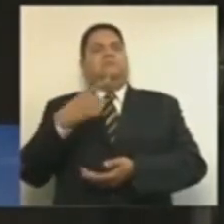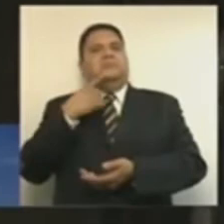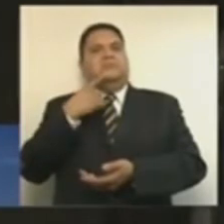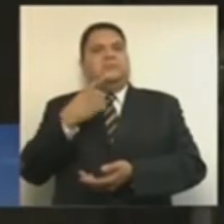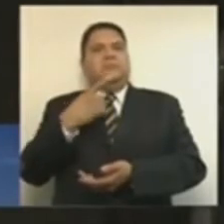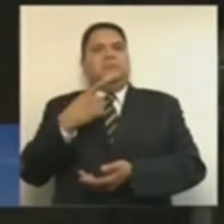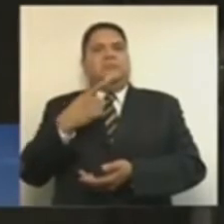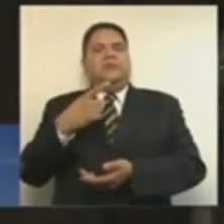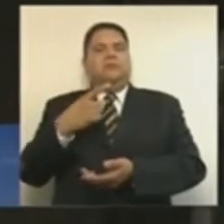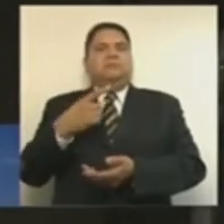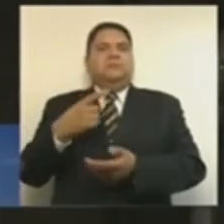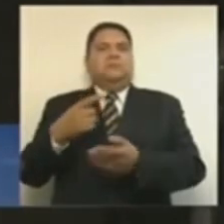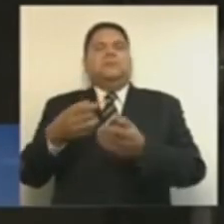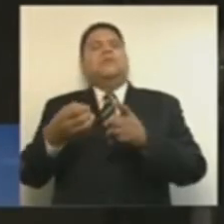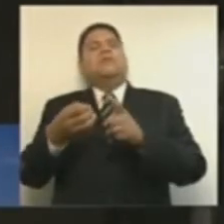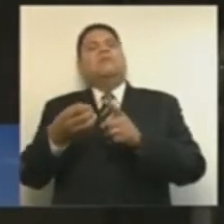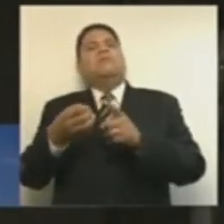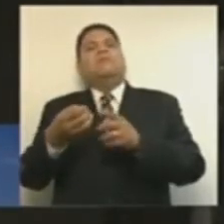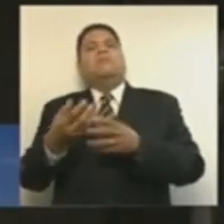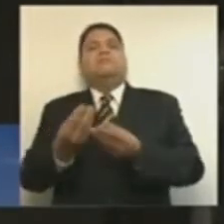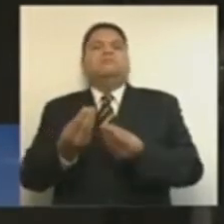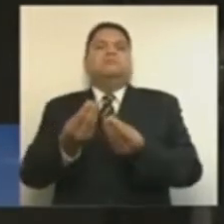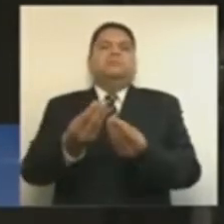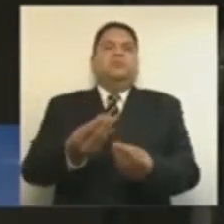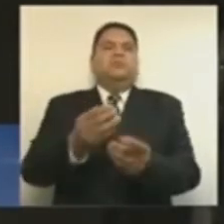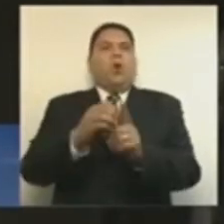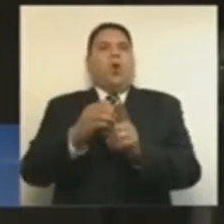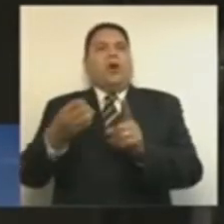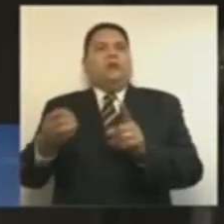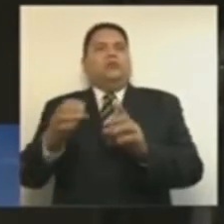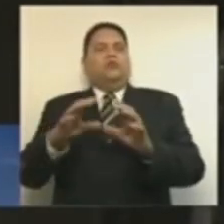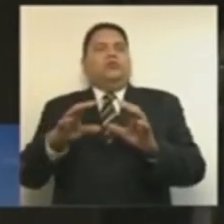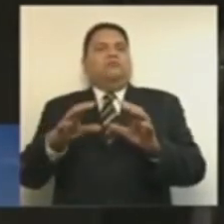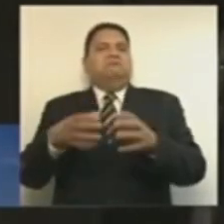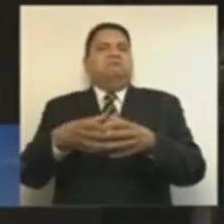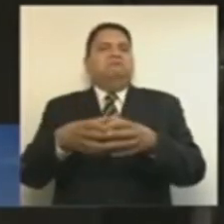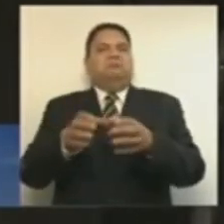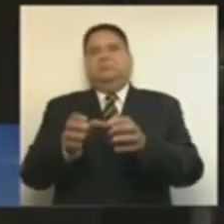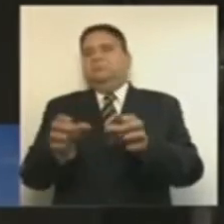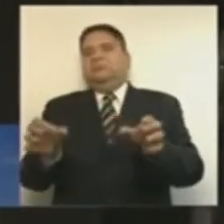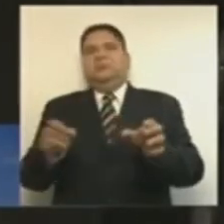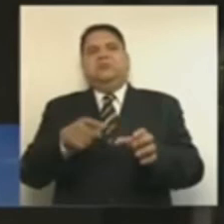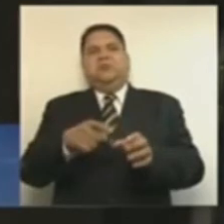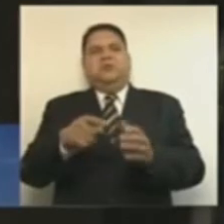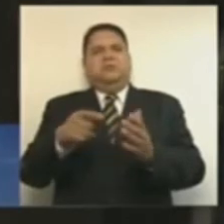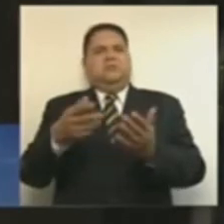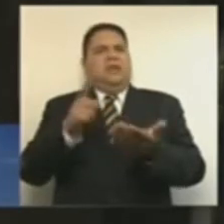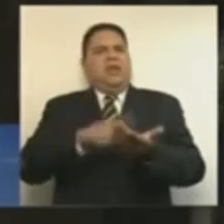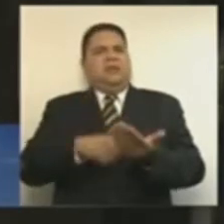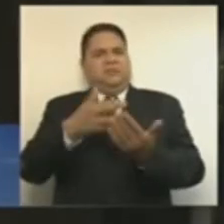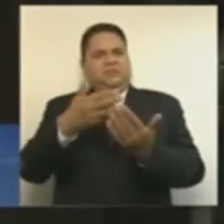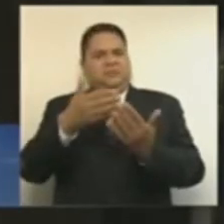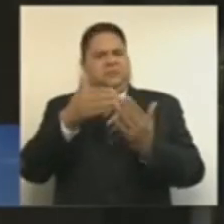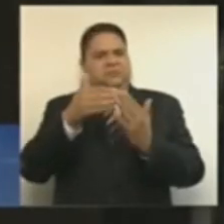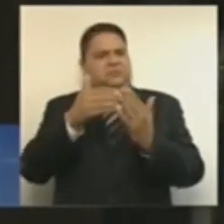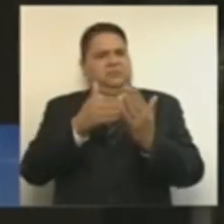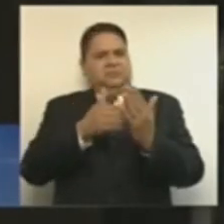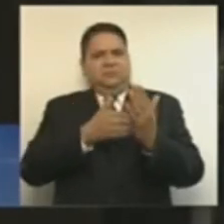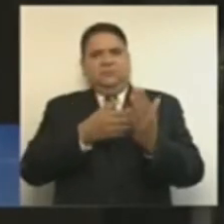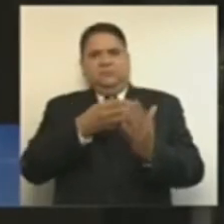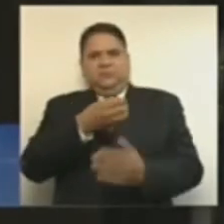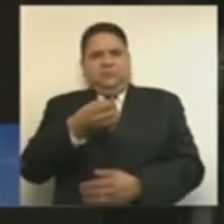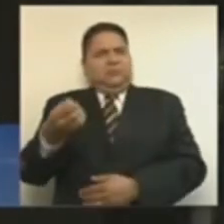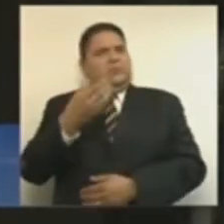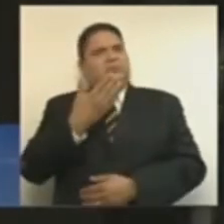órganos desconcentrados o de naturaleza similar, pues no hay estructura orgánica. Por lo